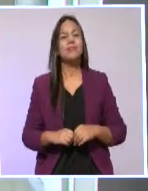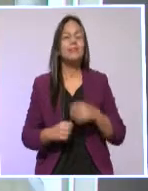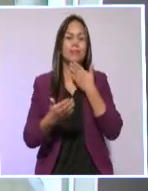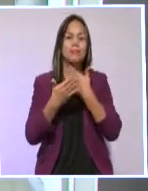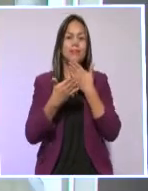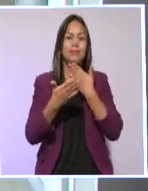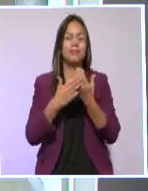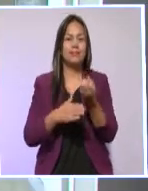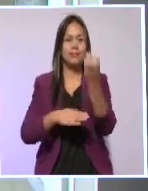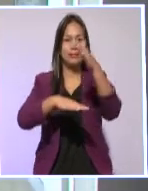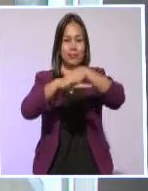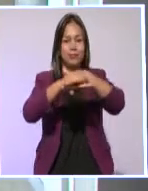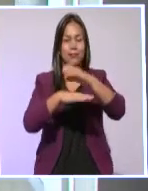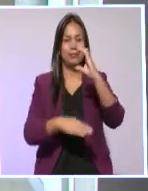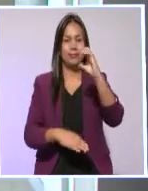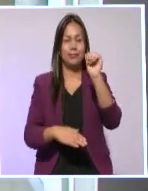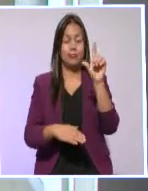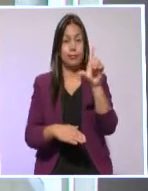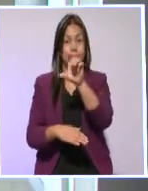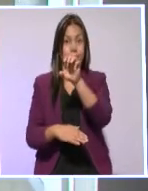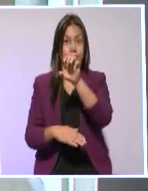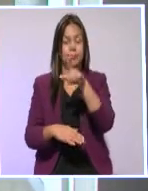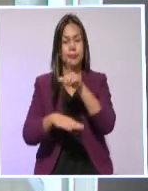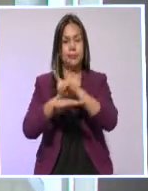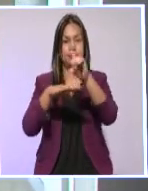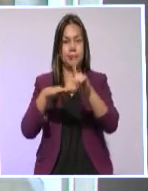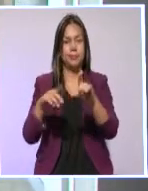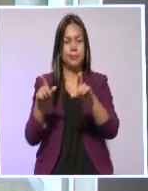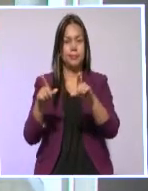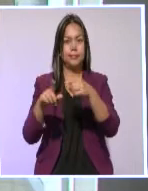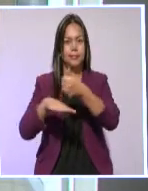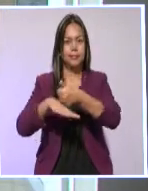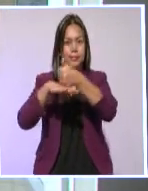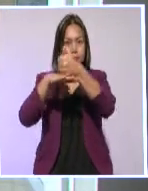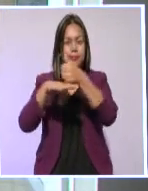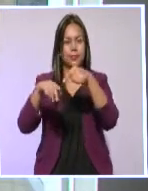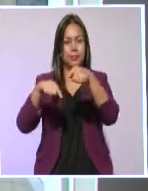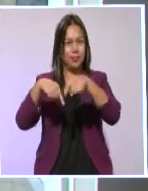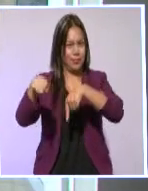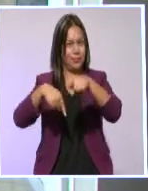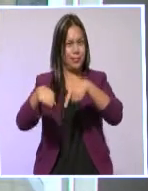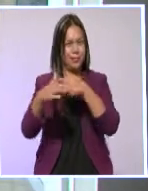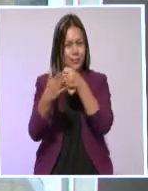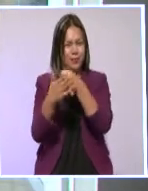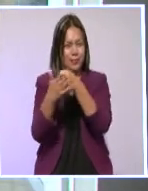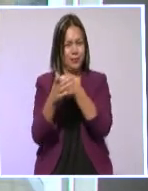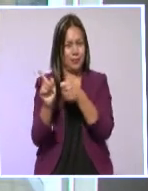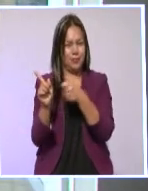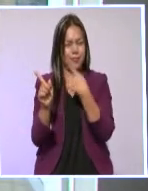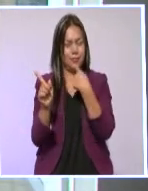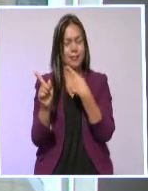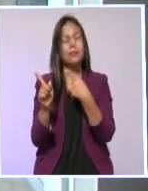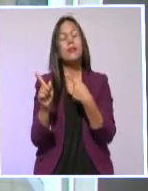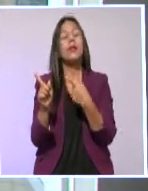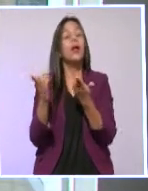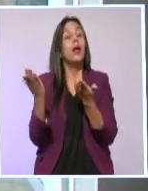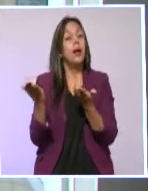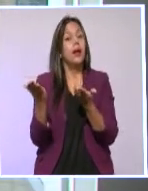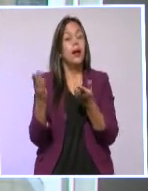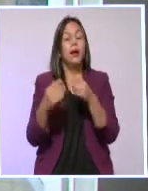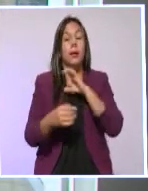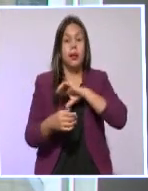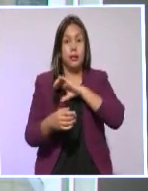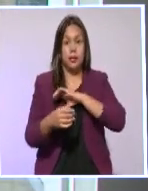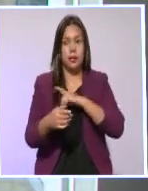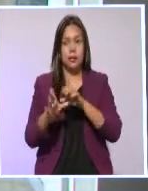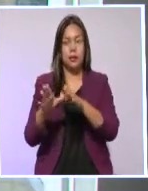Gracias. Buenas tardes. Pablo Calle, director ejecutivo de la Agencia Nacional de Tránsito, detalló al interior de la Comisión de Gobiernos Autónomos